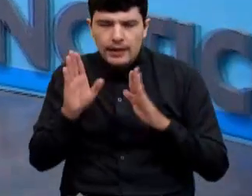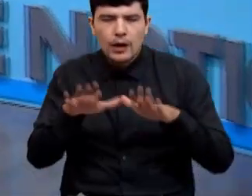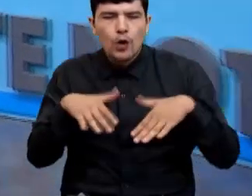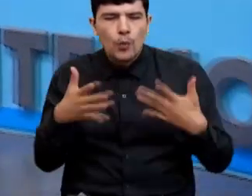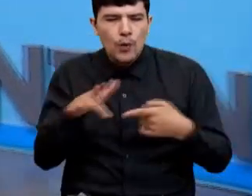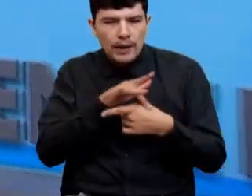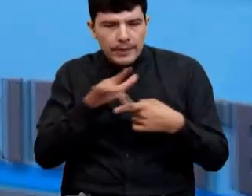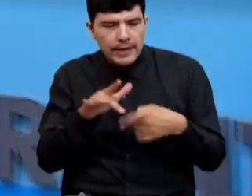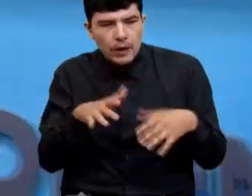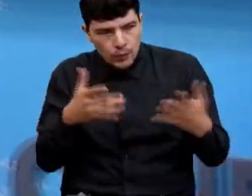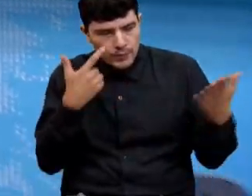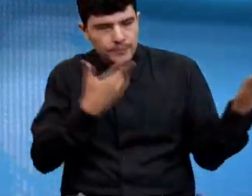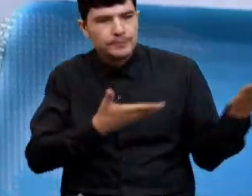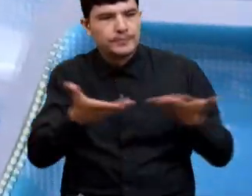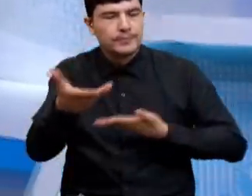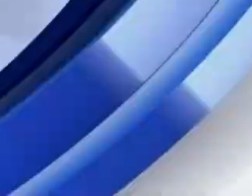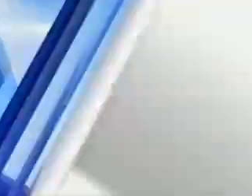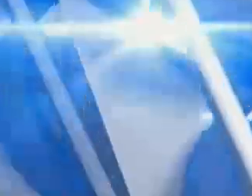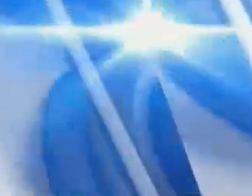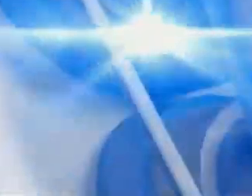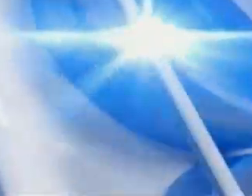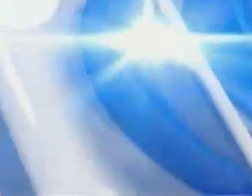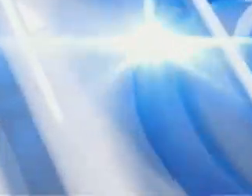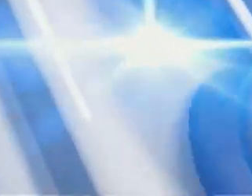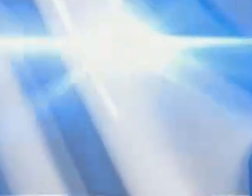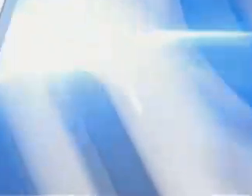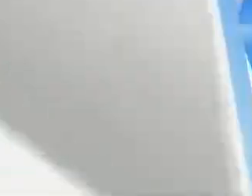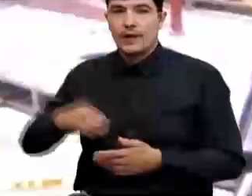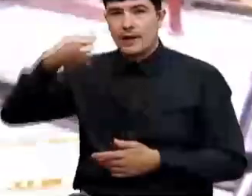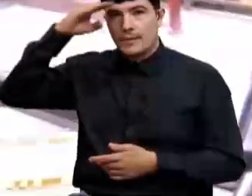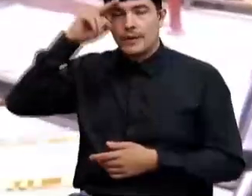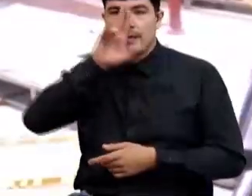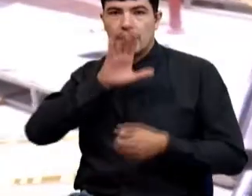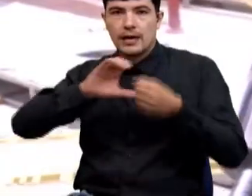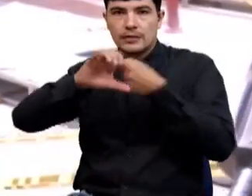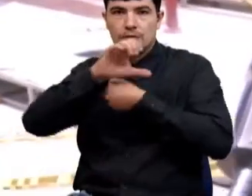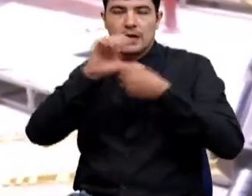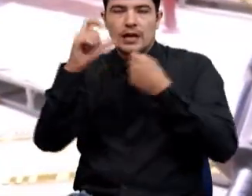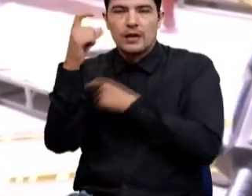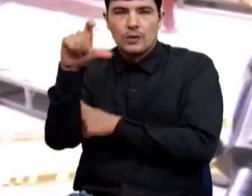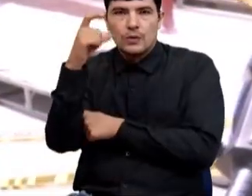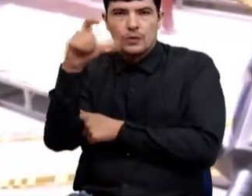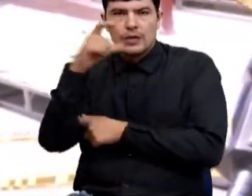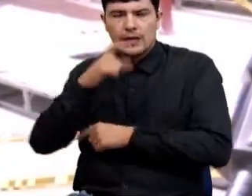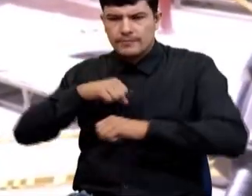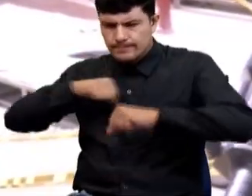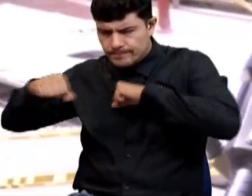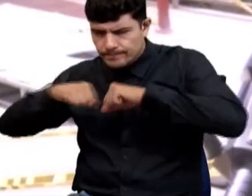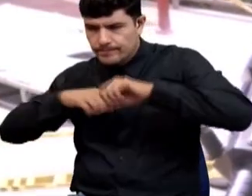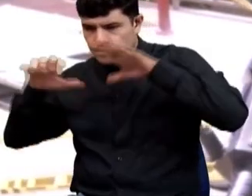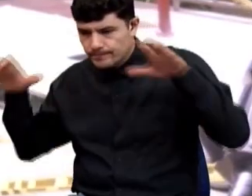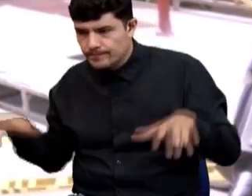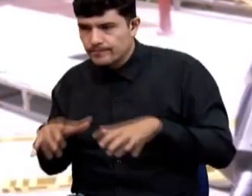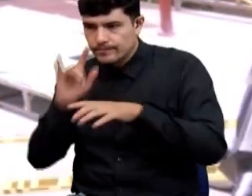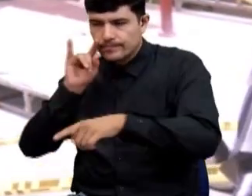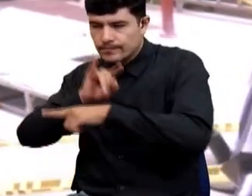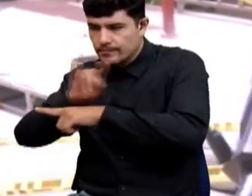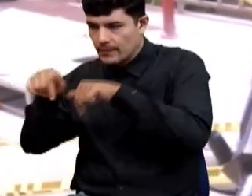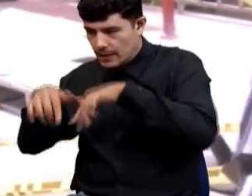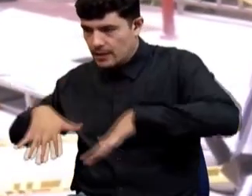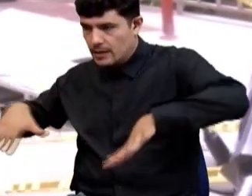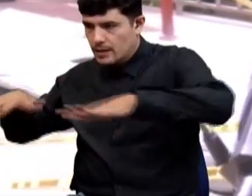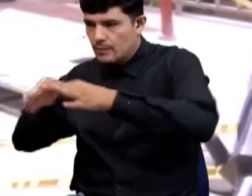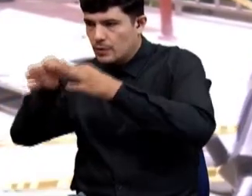Así es, y así mismo lo dio a conocer también la Policía Metropolitana de Cúcuta, quien ha venido haciendo constante presencia en el sector de La